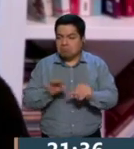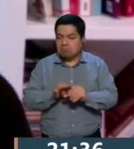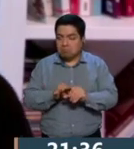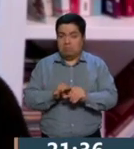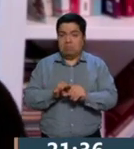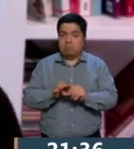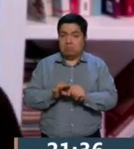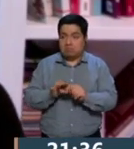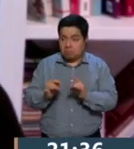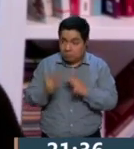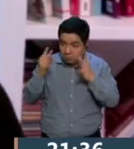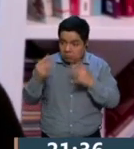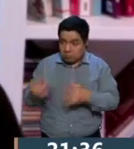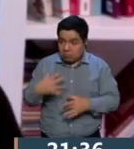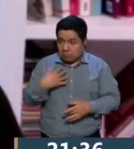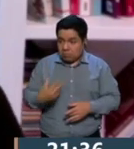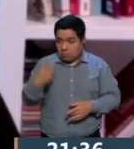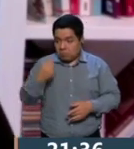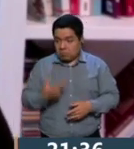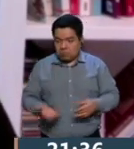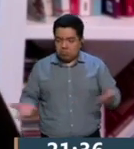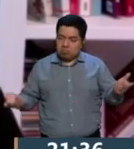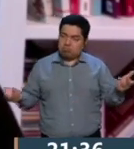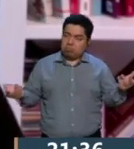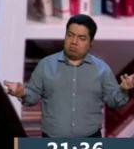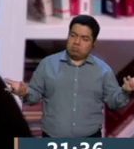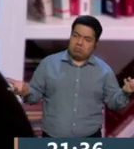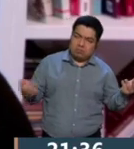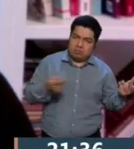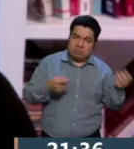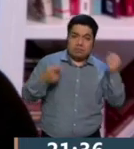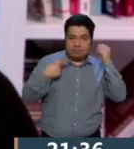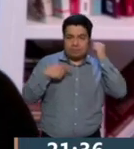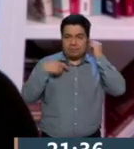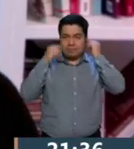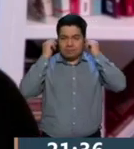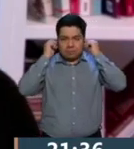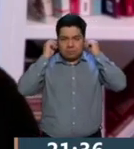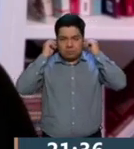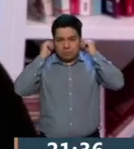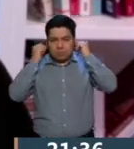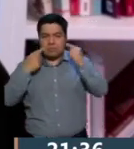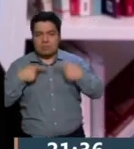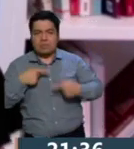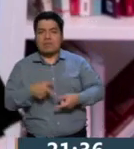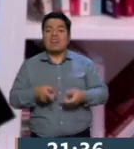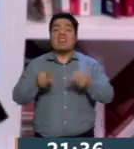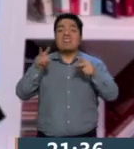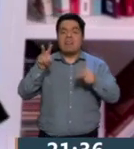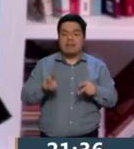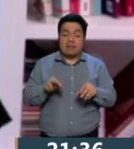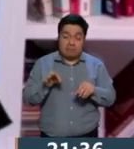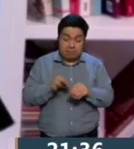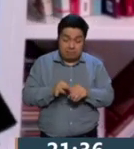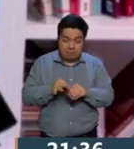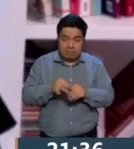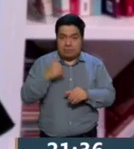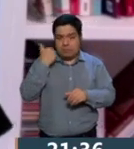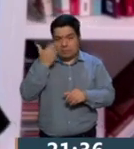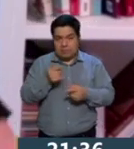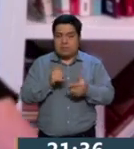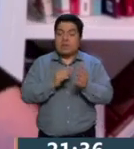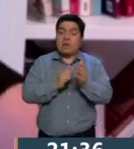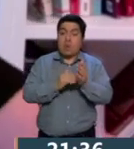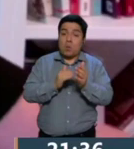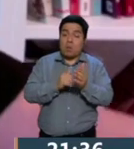resulta que a la hora de la hora, pues no, Braulio. Estas personas, los que auténticamente quieren votar, van a tener que o mandar sus